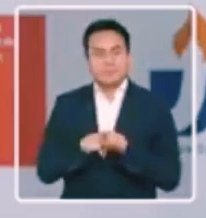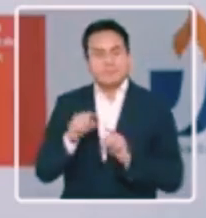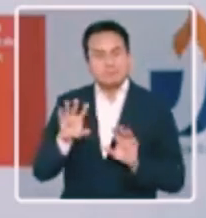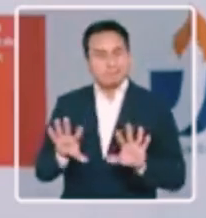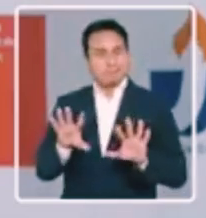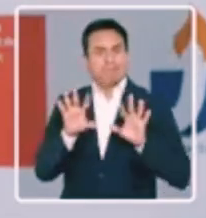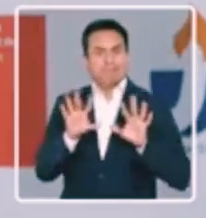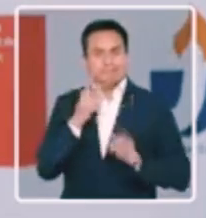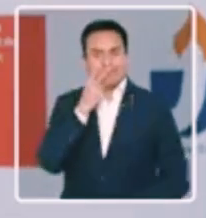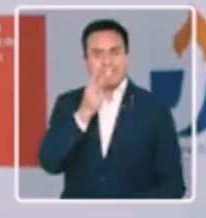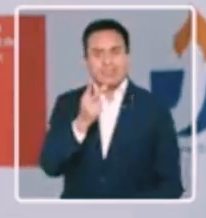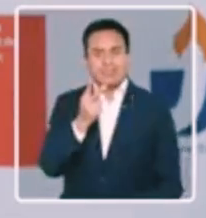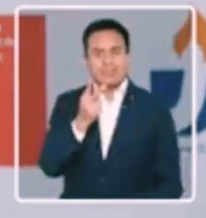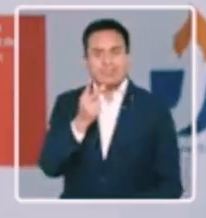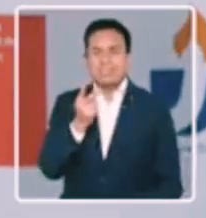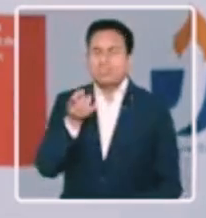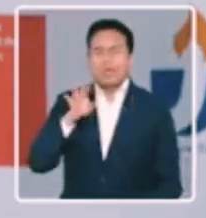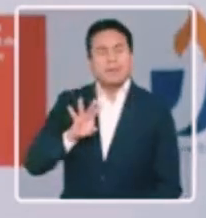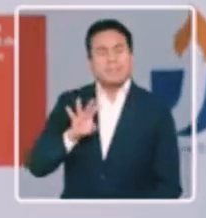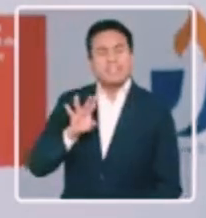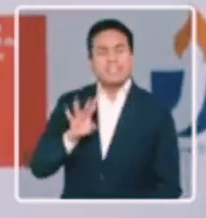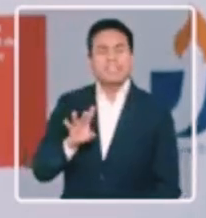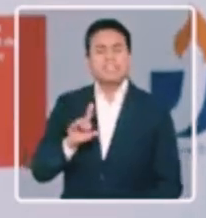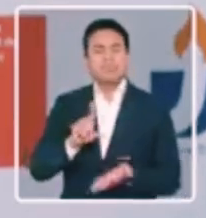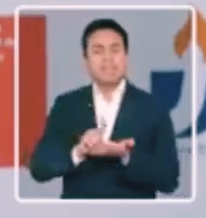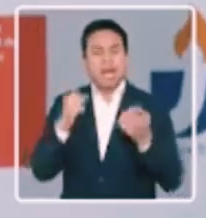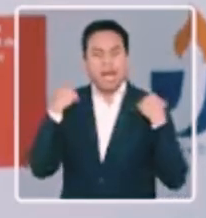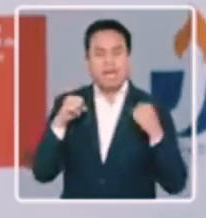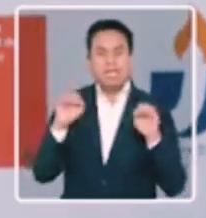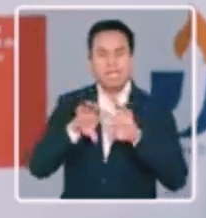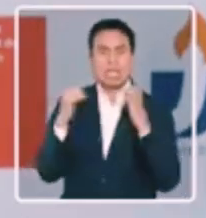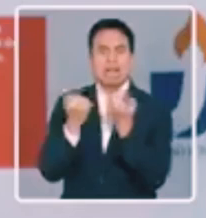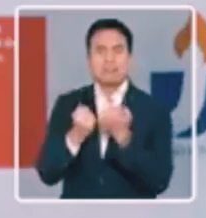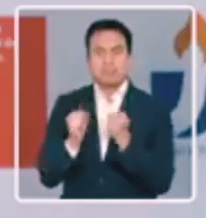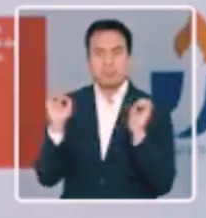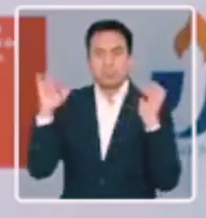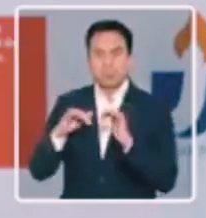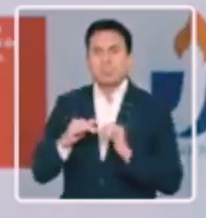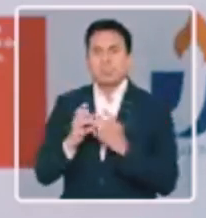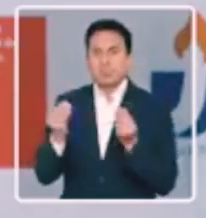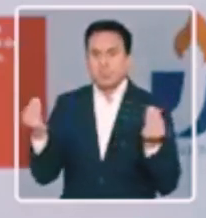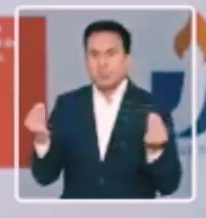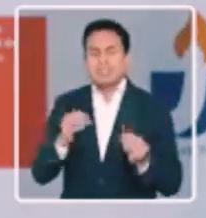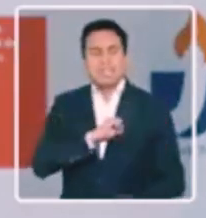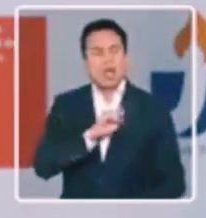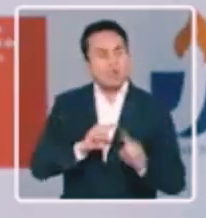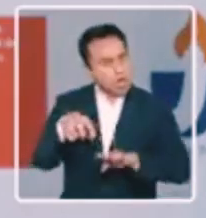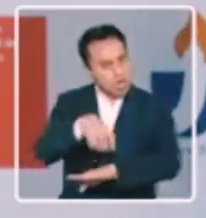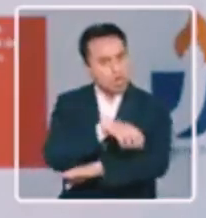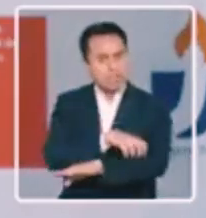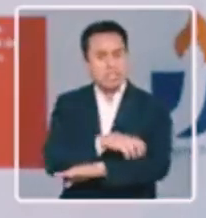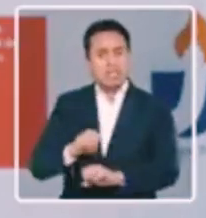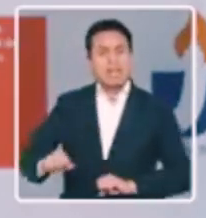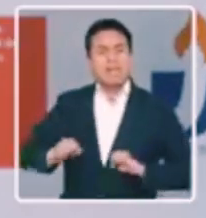impresionante ver no solamente los gimnasios los estadios llenos eran en Santiago algunas competencias en regiones como el